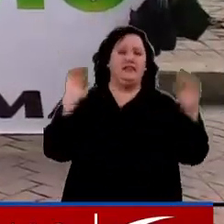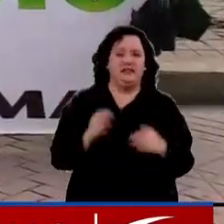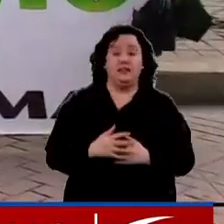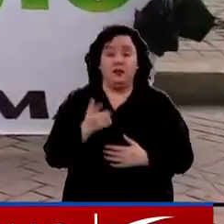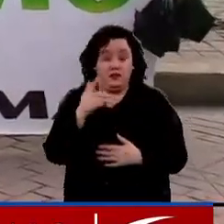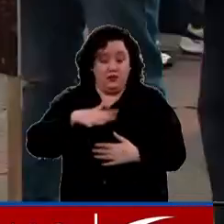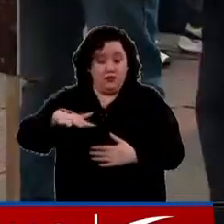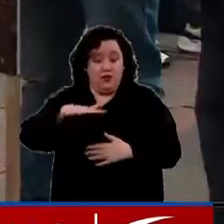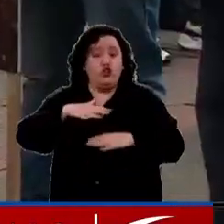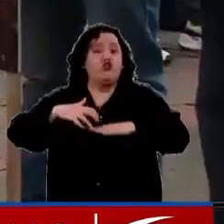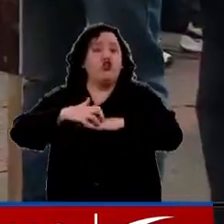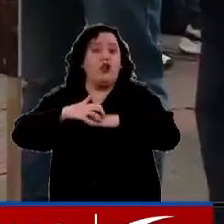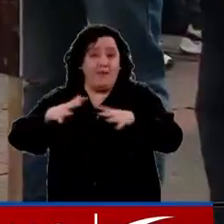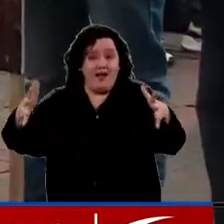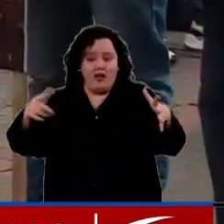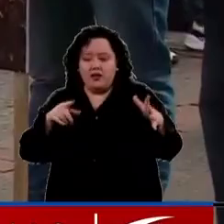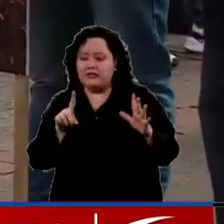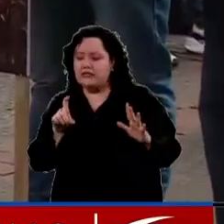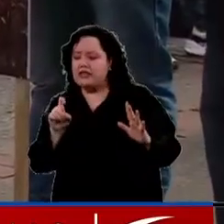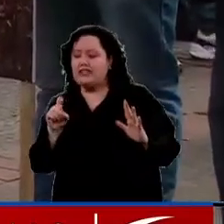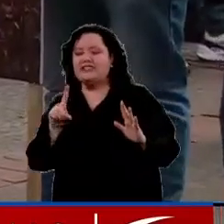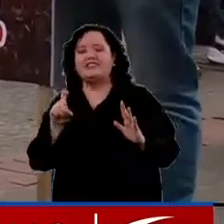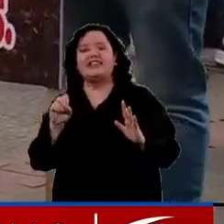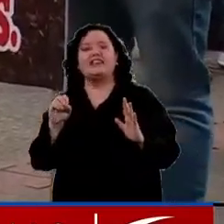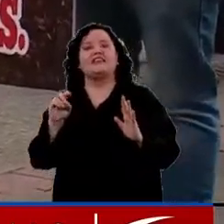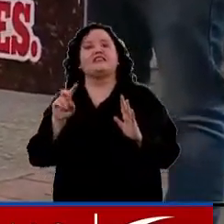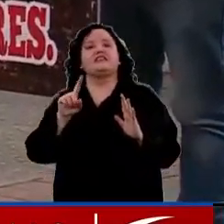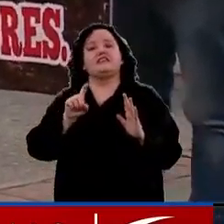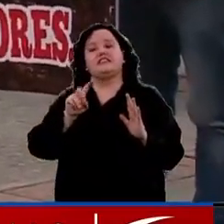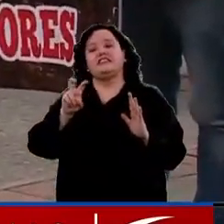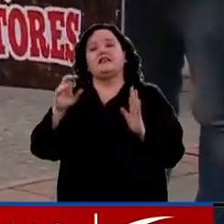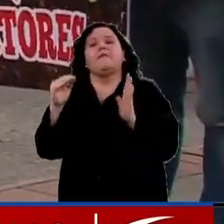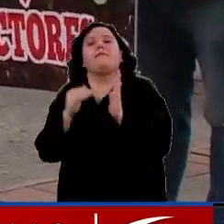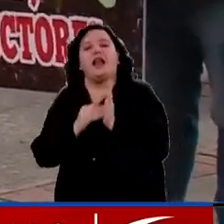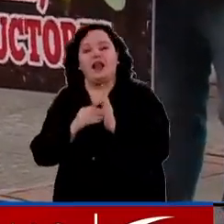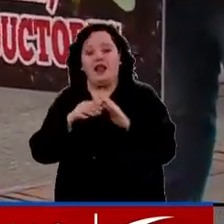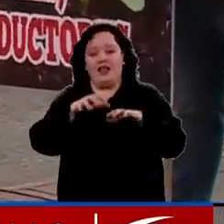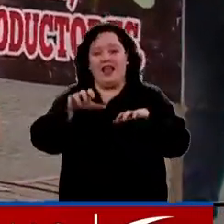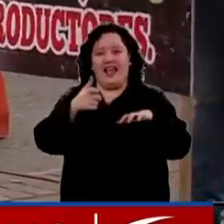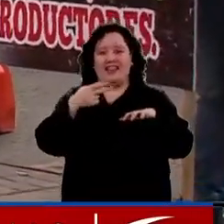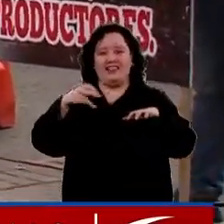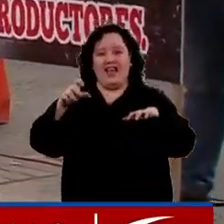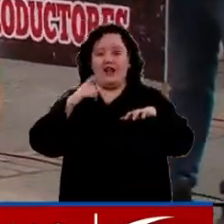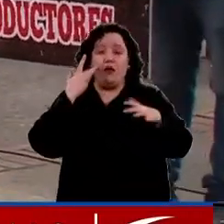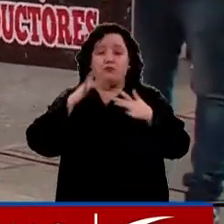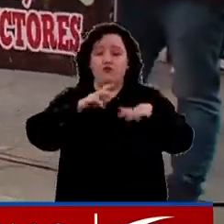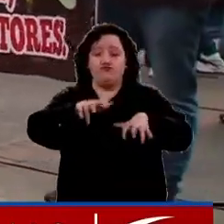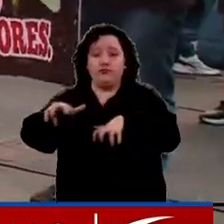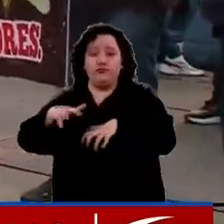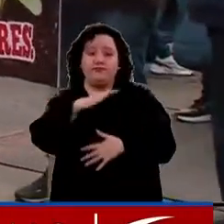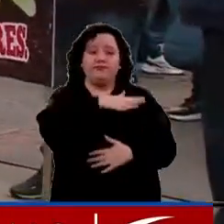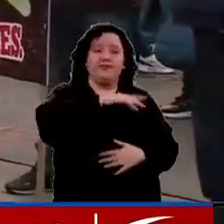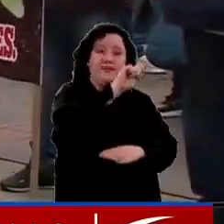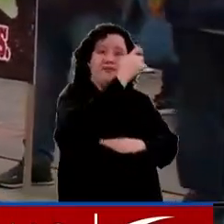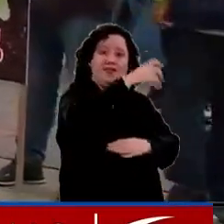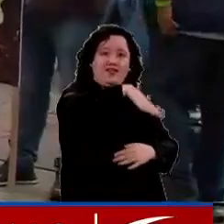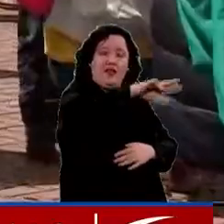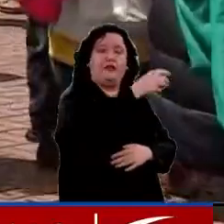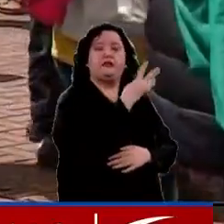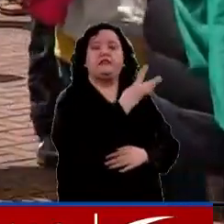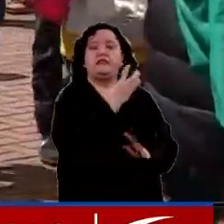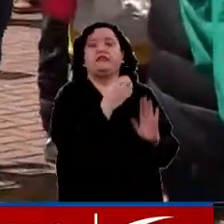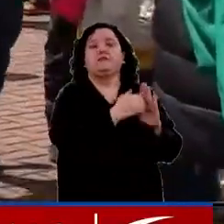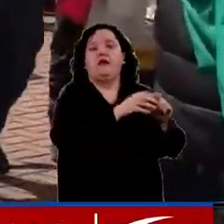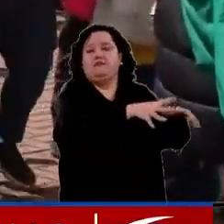tiene 67 mil hectáreas cultivables en arroz. Y en el llano hay más de 300 mil.